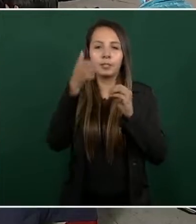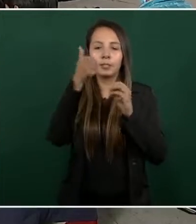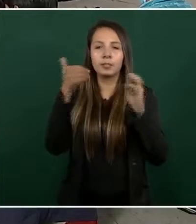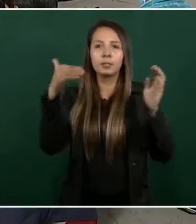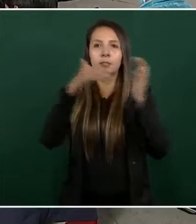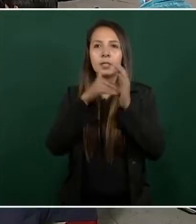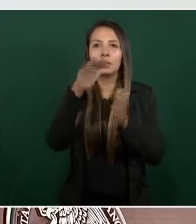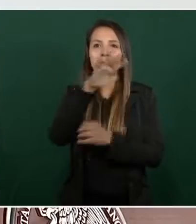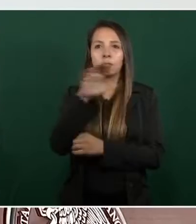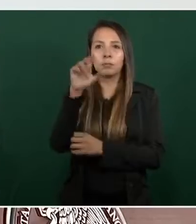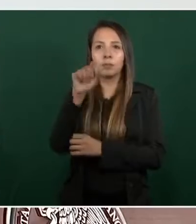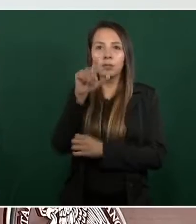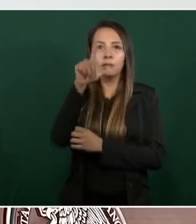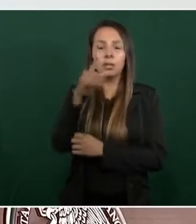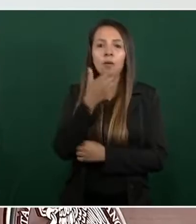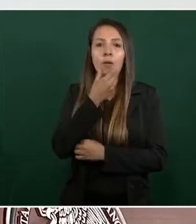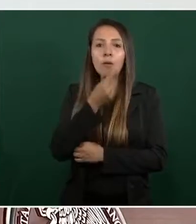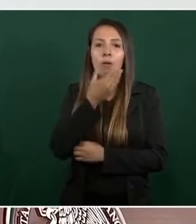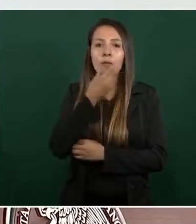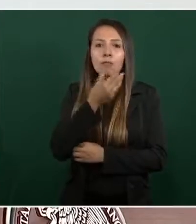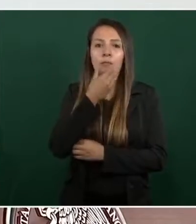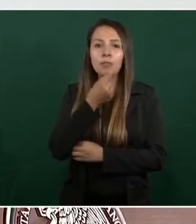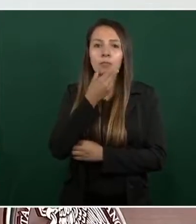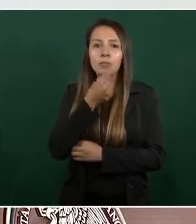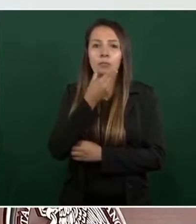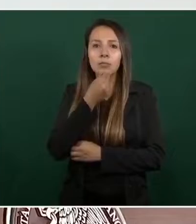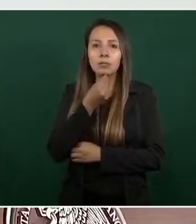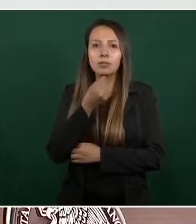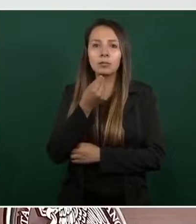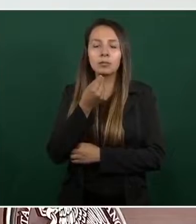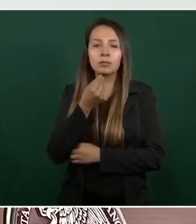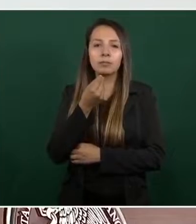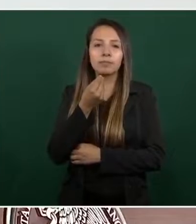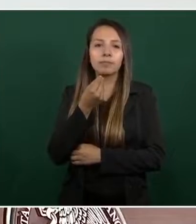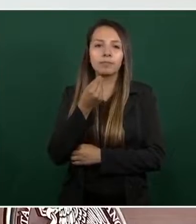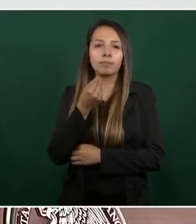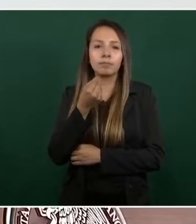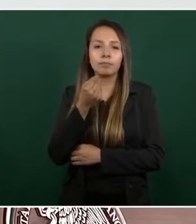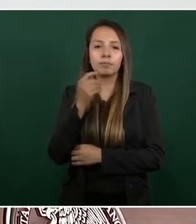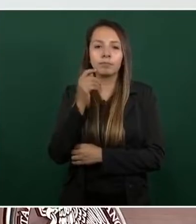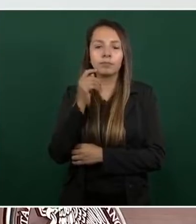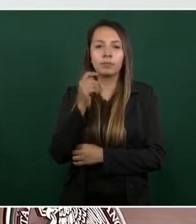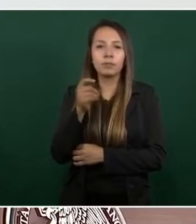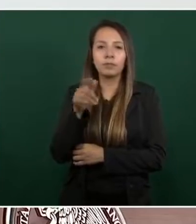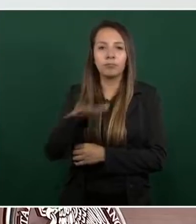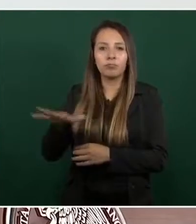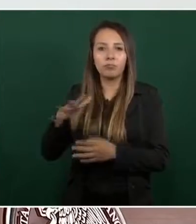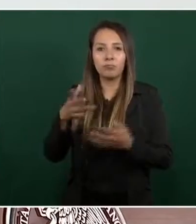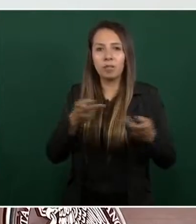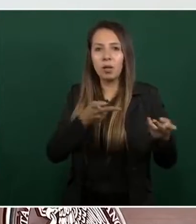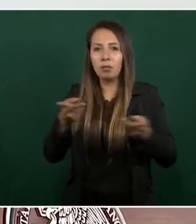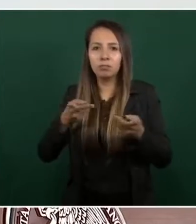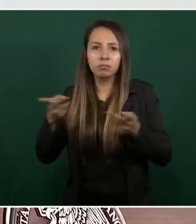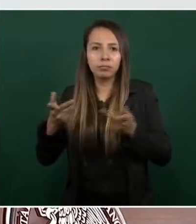6.327 hombres que están destinados a la parte operativa, teniendo la mayor